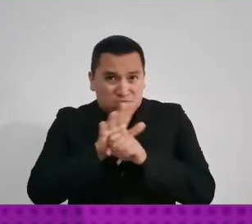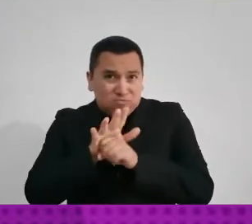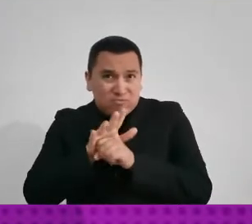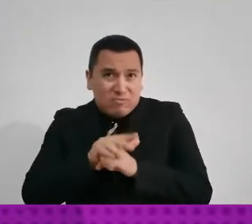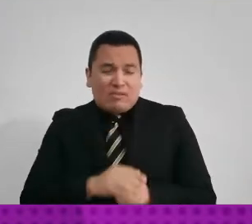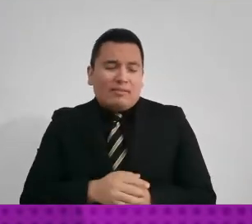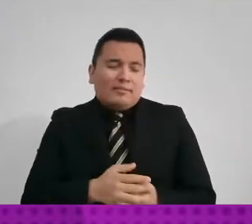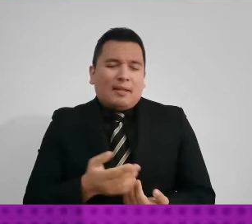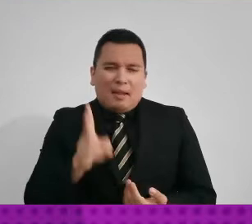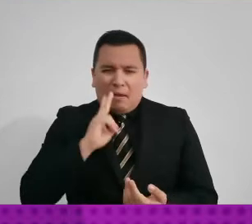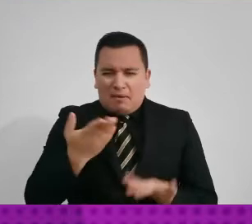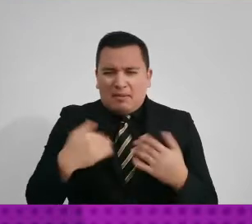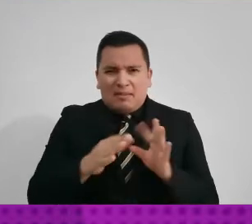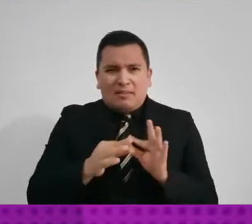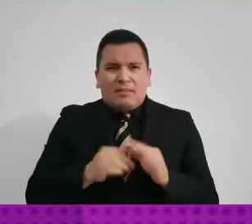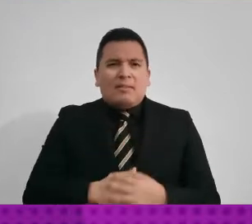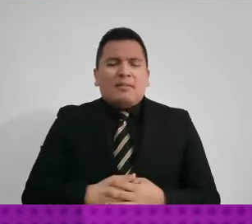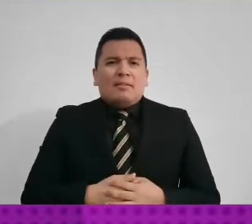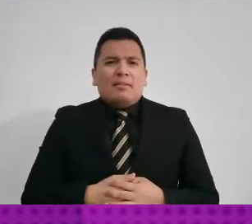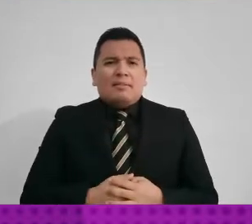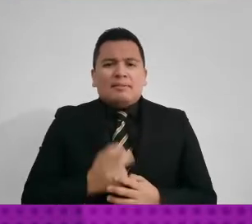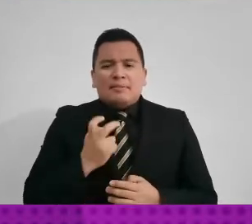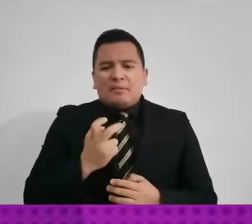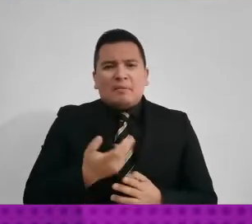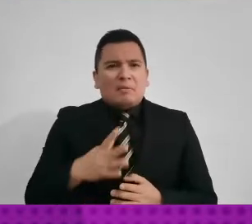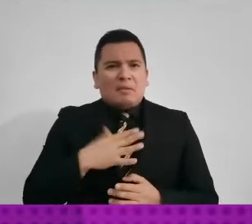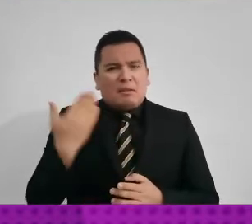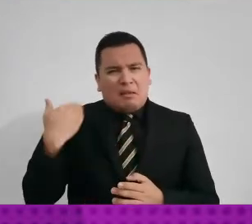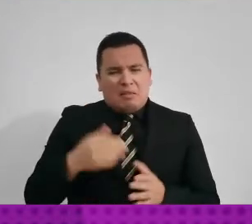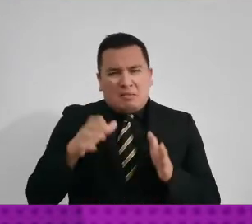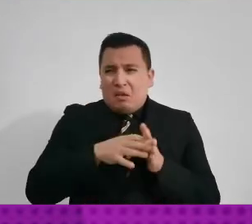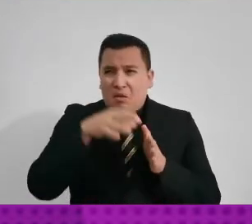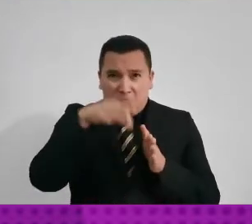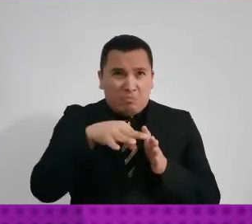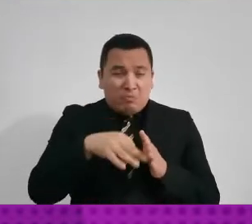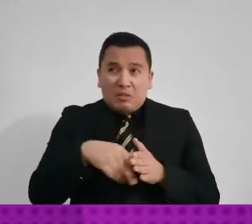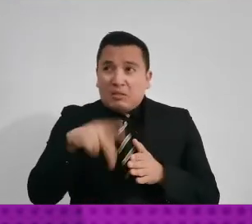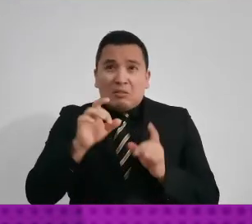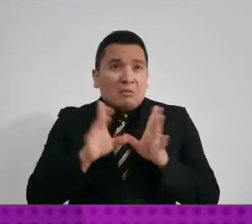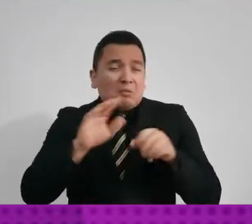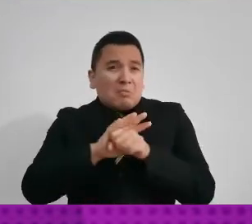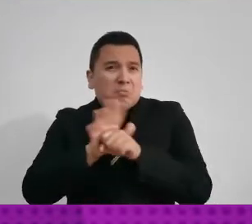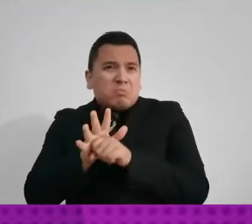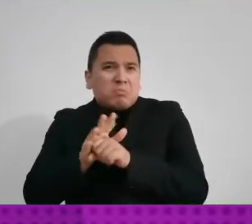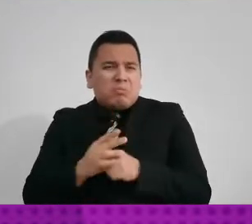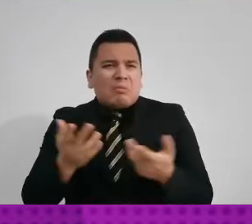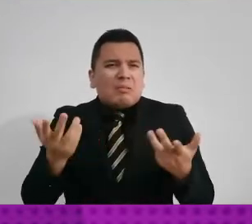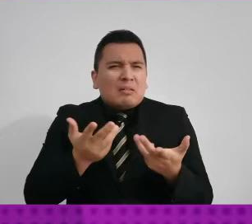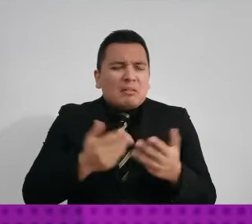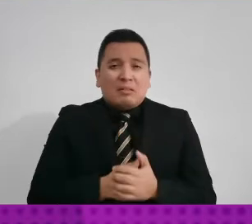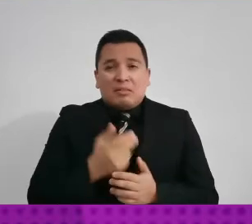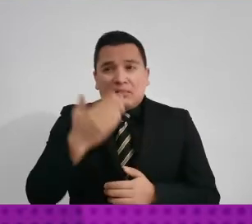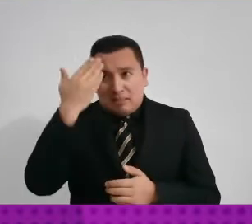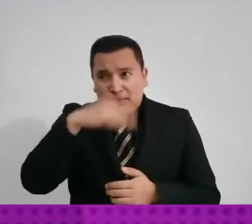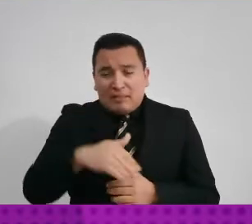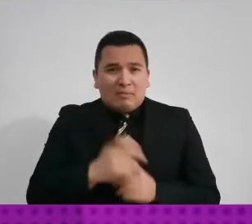pandemia. Es decir, ¿nos podría platicar un poquito de esta primera elección que ya se tuvo en medio de una pandemia y que